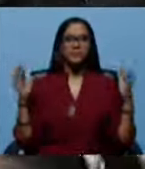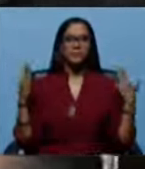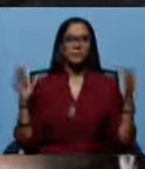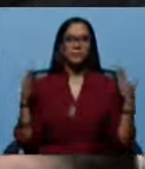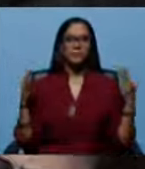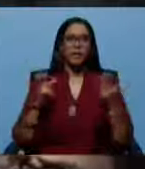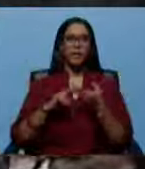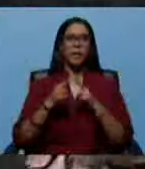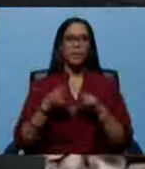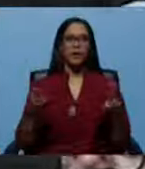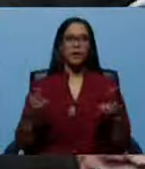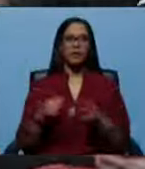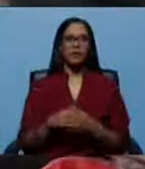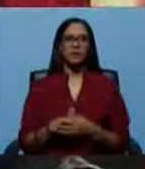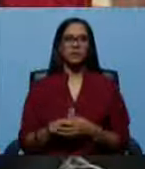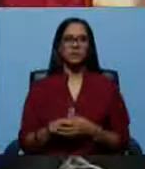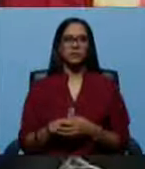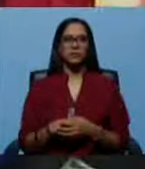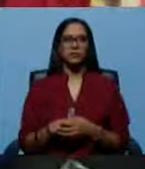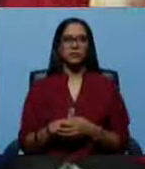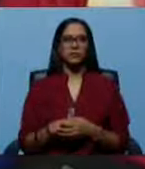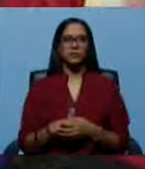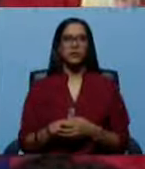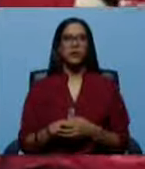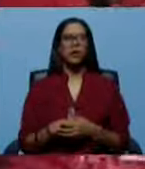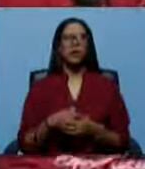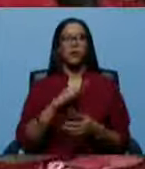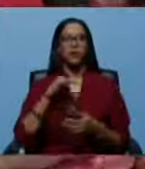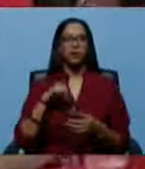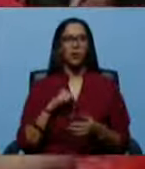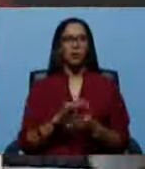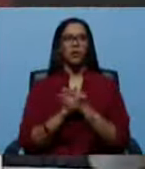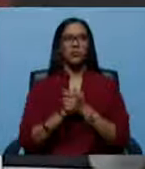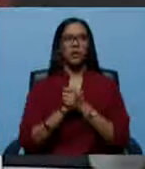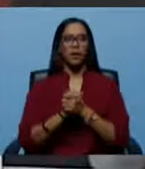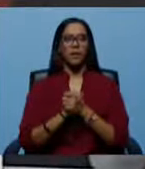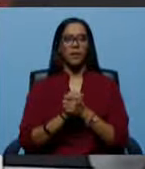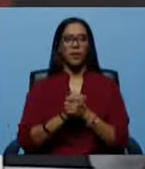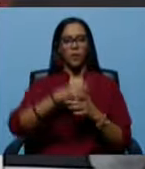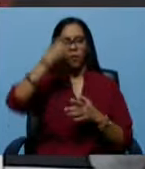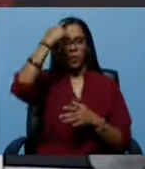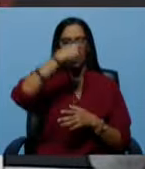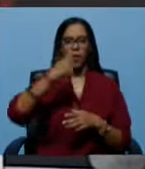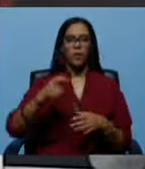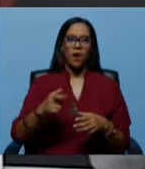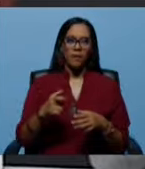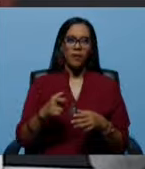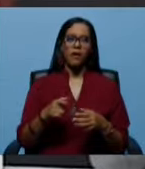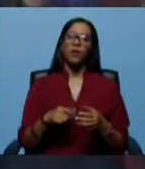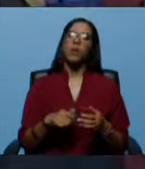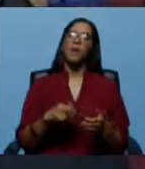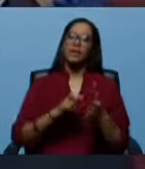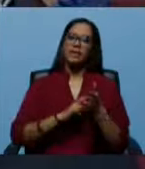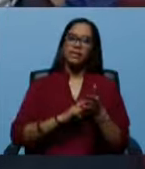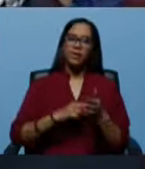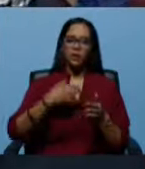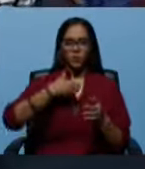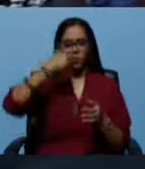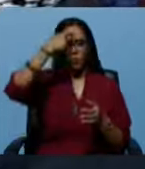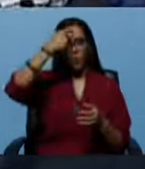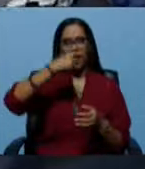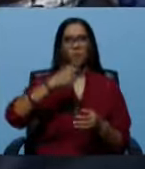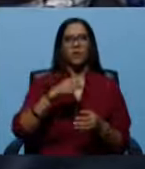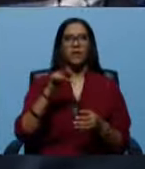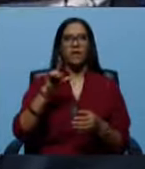Y en paz. Por eso nos solidarizamos con el pueblo palestino, con el pueblo del Líbano. Nuestro cariño y